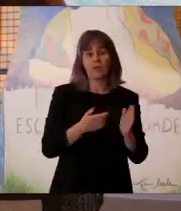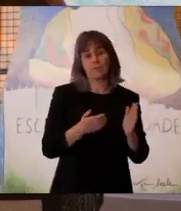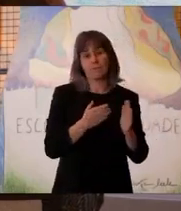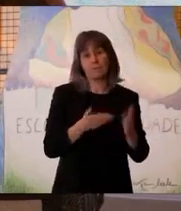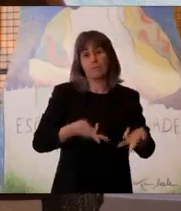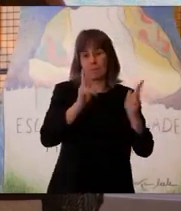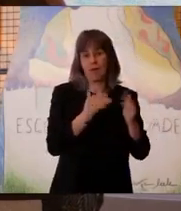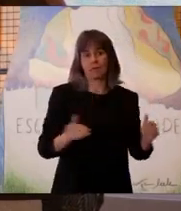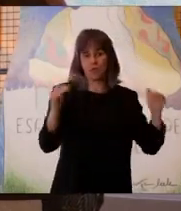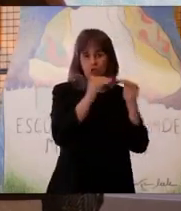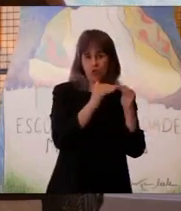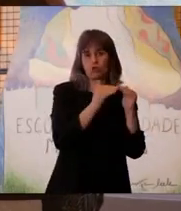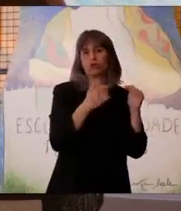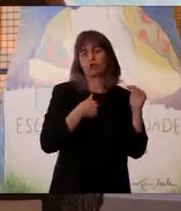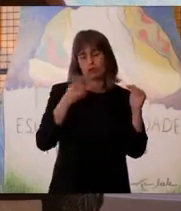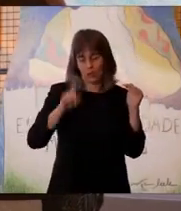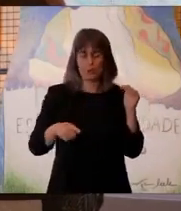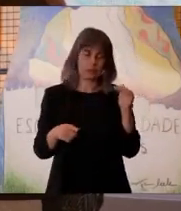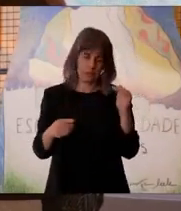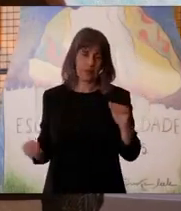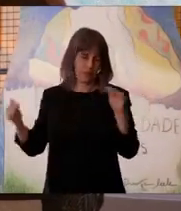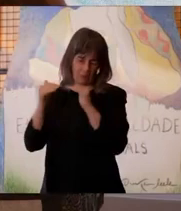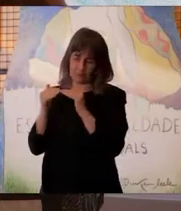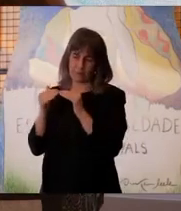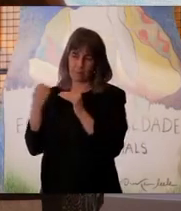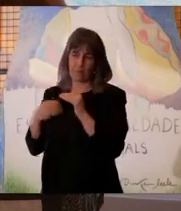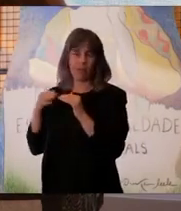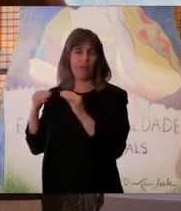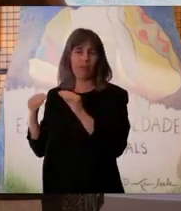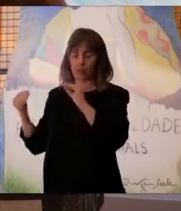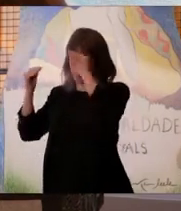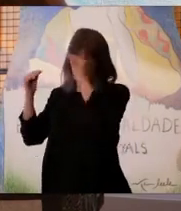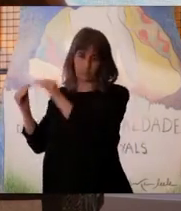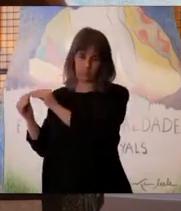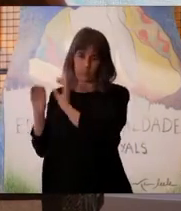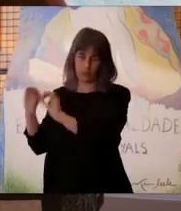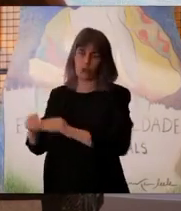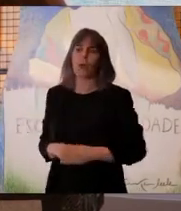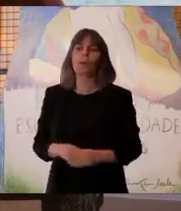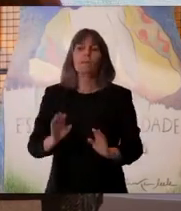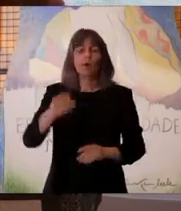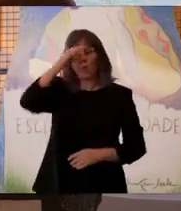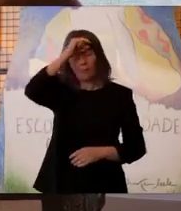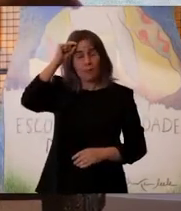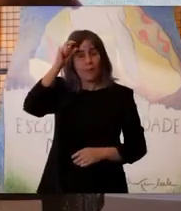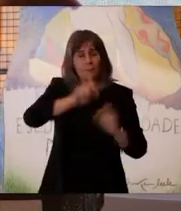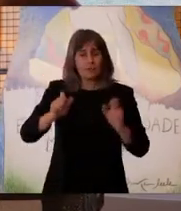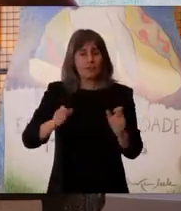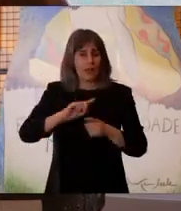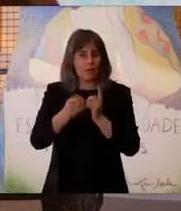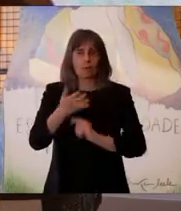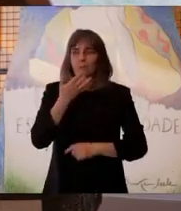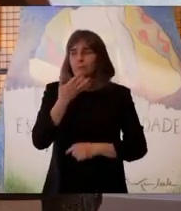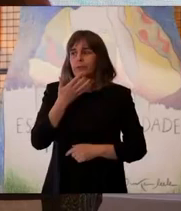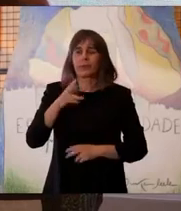Siempre cuestiones que tienen que ver con lo que tú estás diciendo pero la mentalidad de la gente cambia desde posición y no solo en las cuestiones feministas No pues